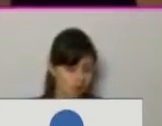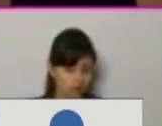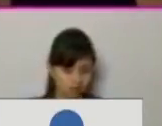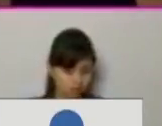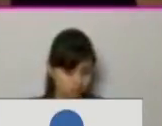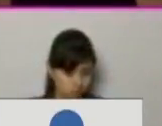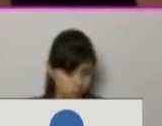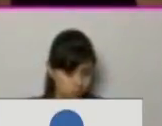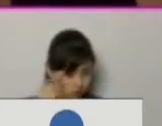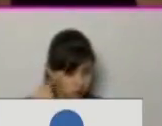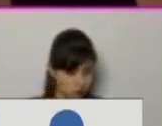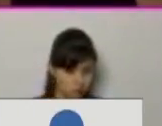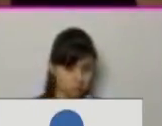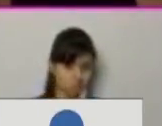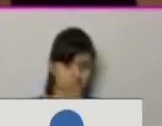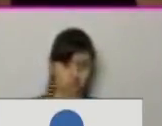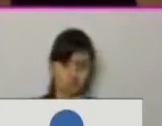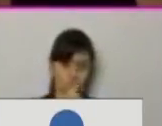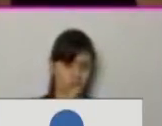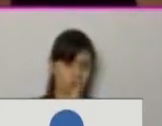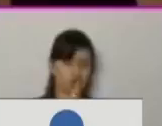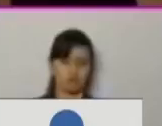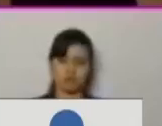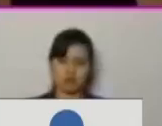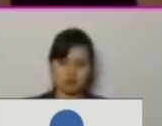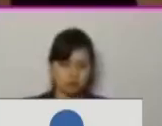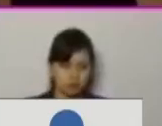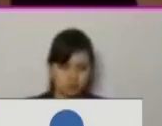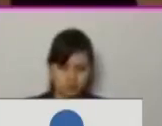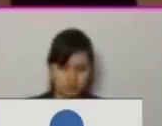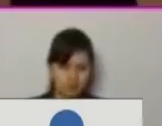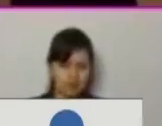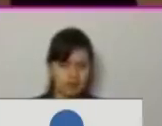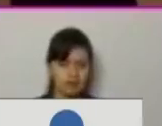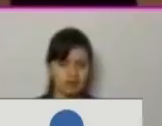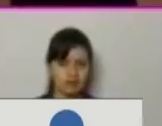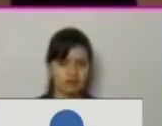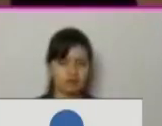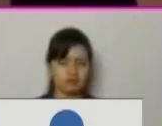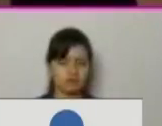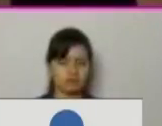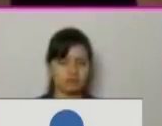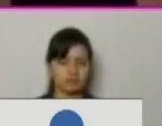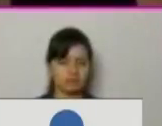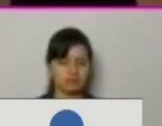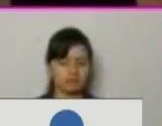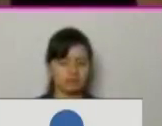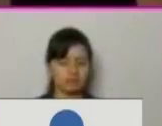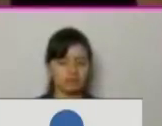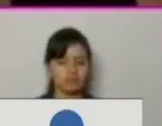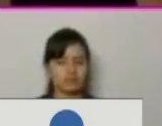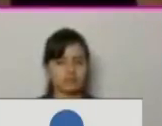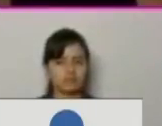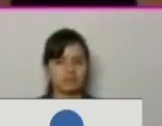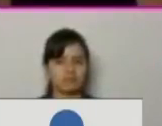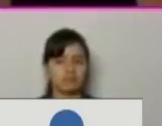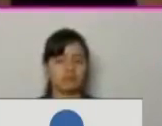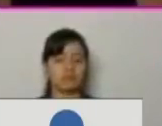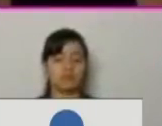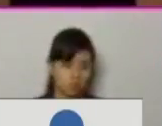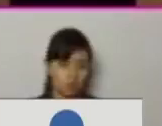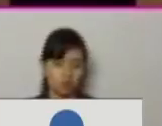contribuyendo a un discurso donde presuponen que el otro no